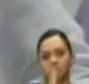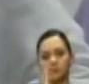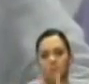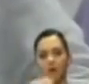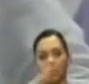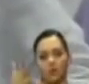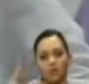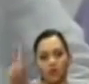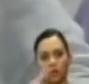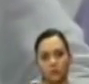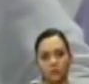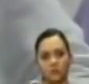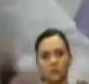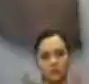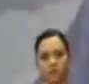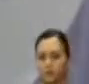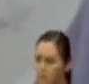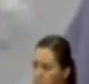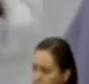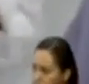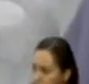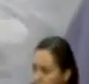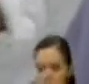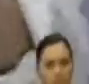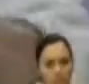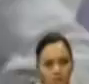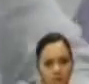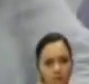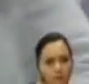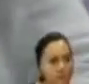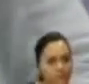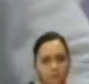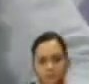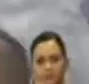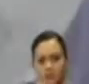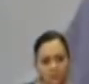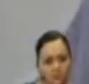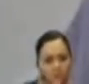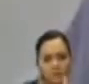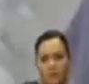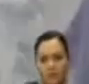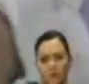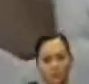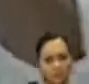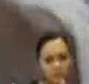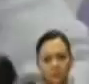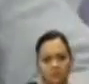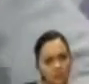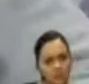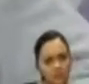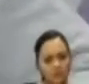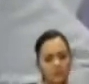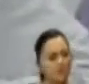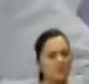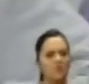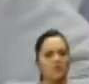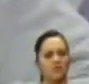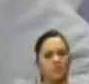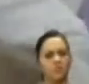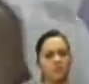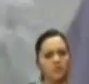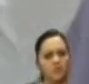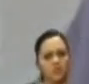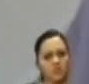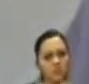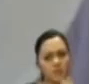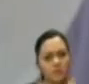pueden pasar, ya no es falta de recursos, es indolencia. O sea, está la batería ahí y no han conectado el agua. También de este sistema, no desmontable. Sin embargo, este